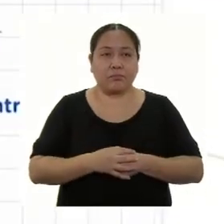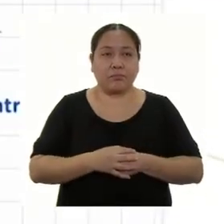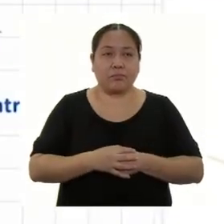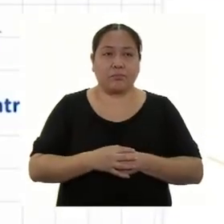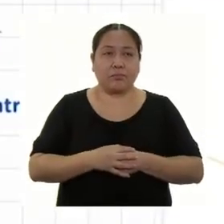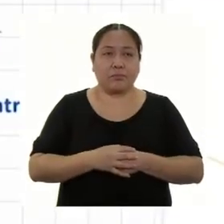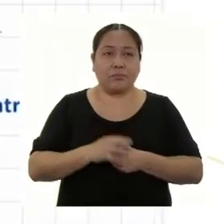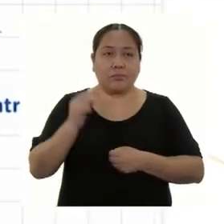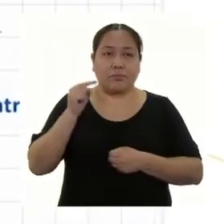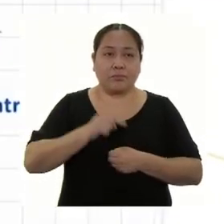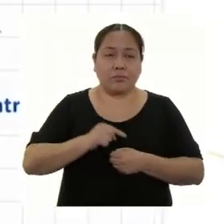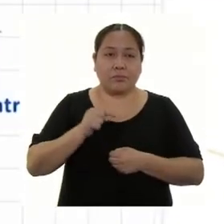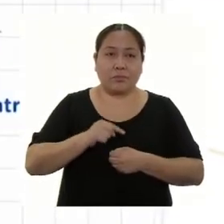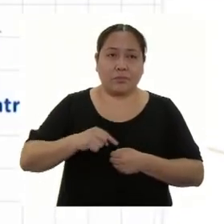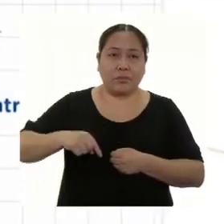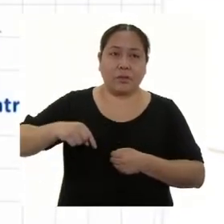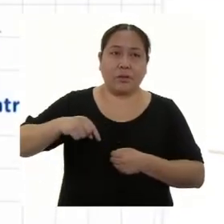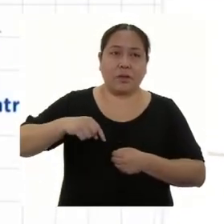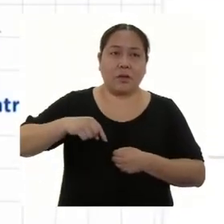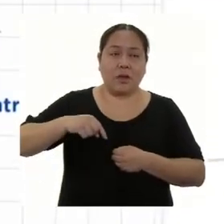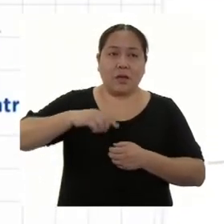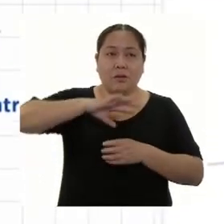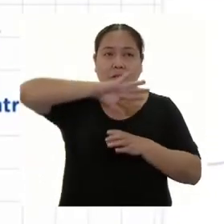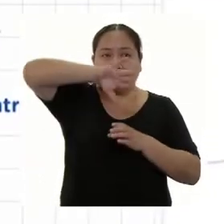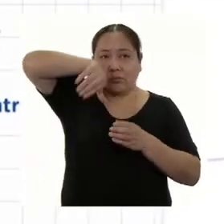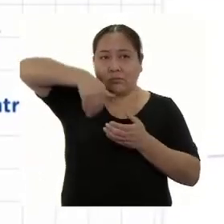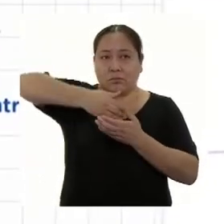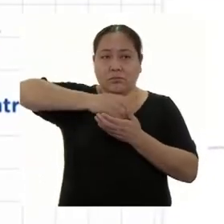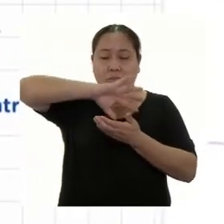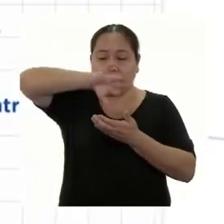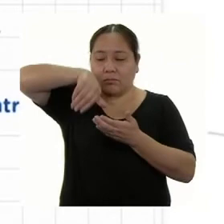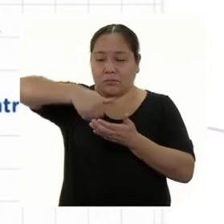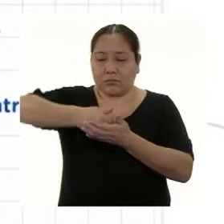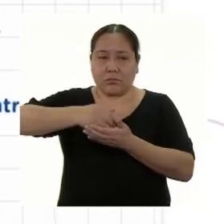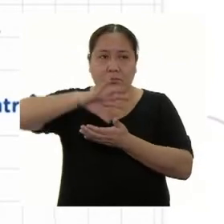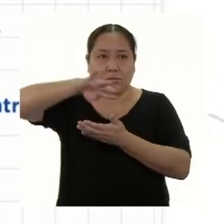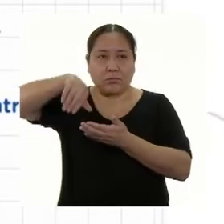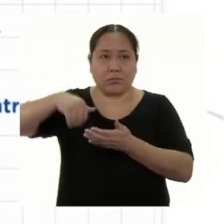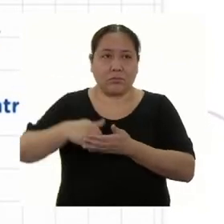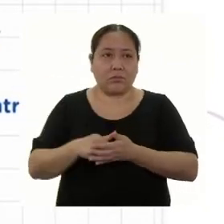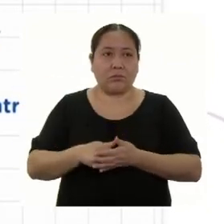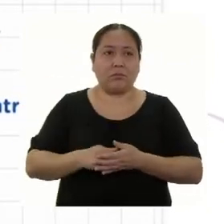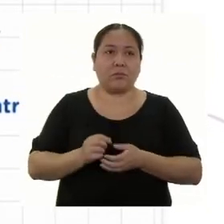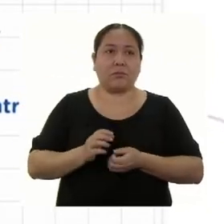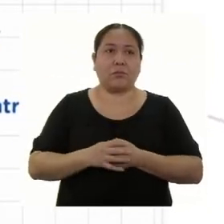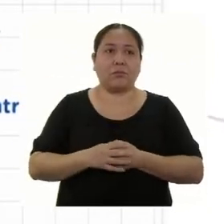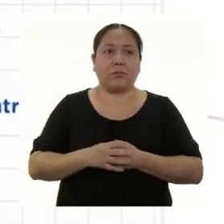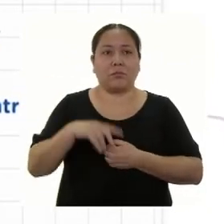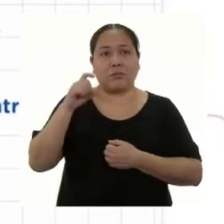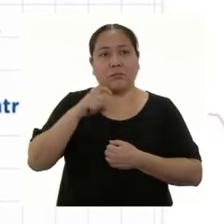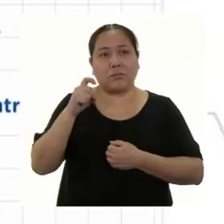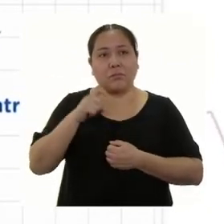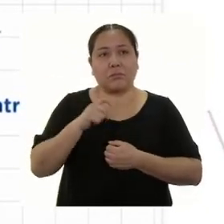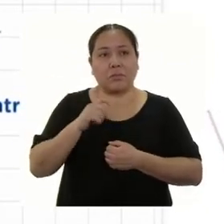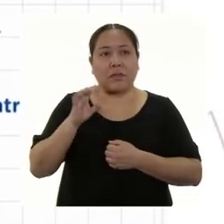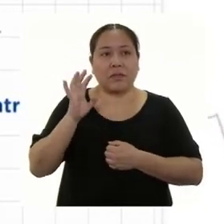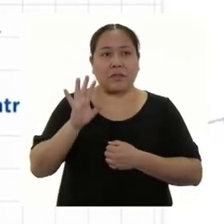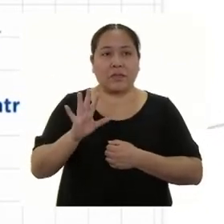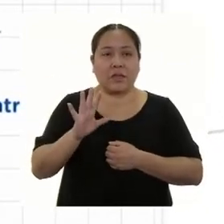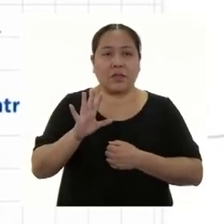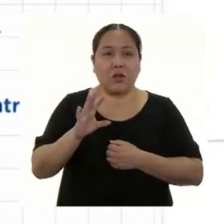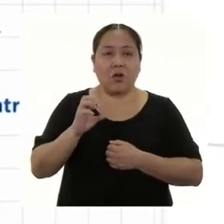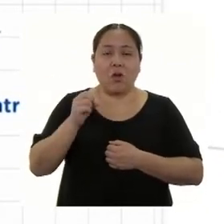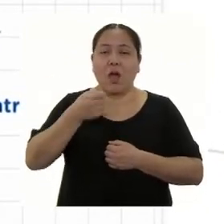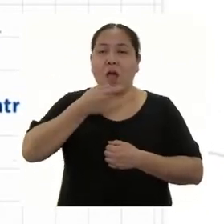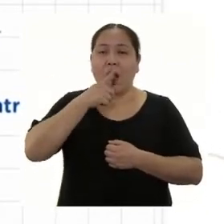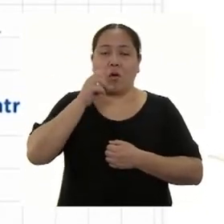Trazando la región circular de cada uno hasta cubrir toda la superficie del terreno de forma triangular, necesitaría 5 aspersores